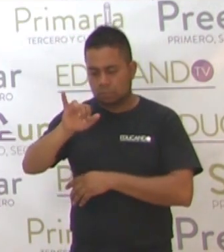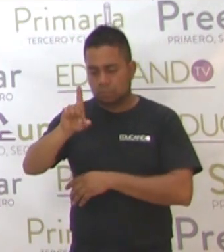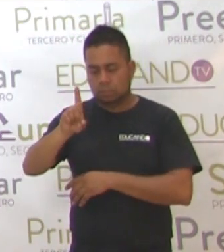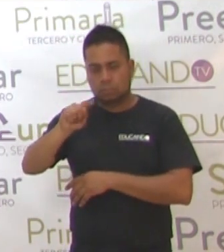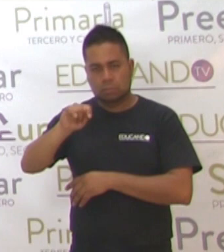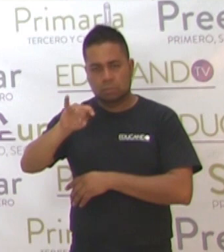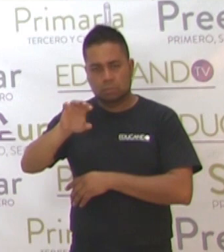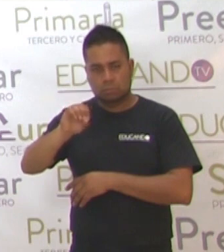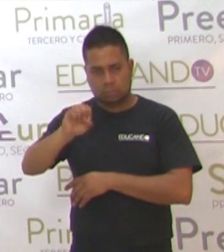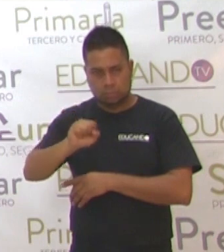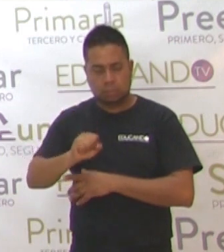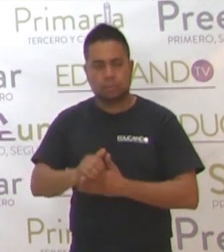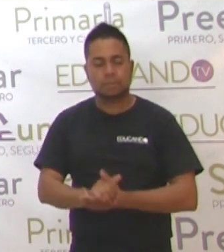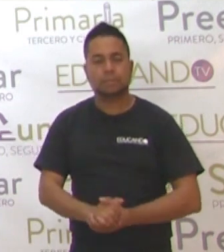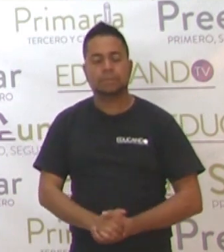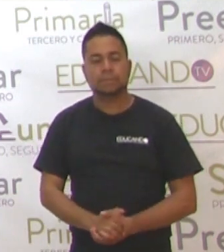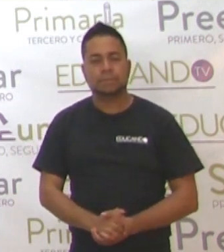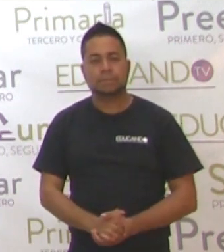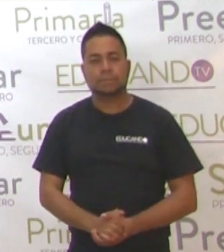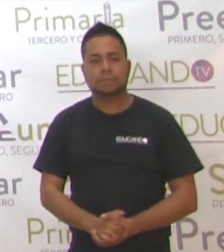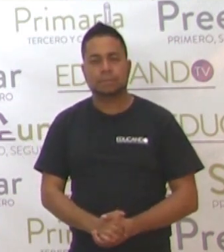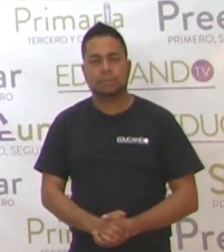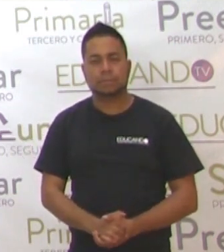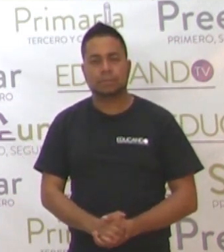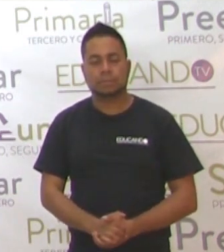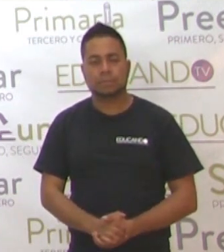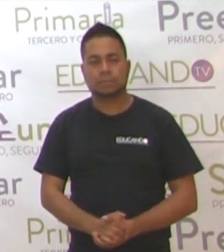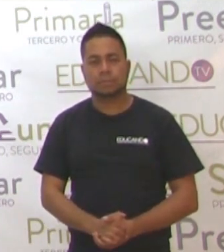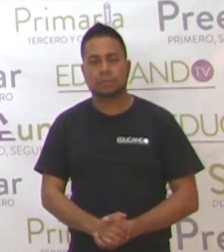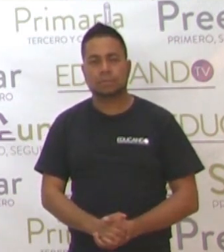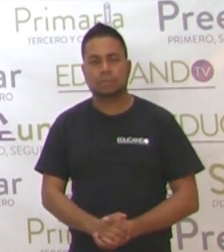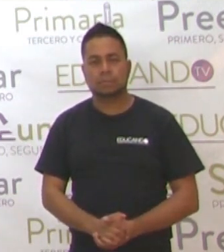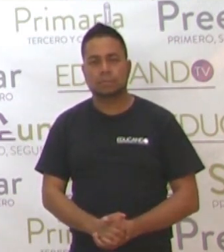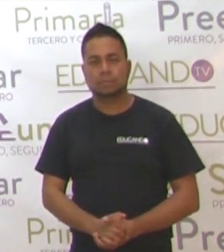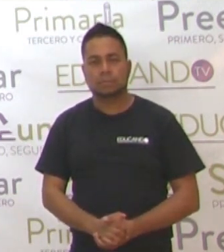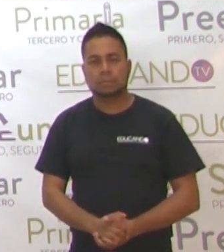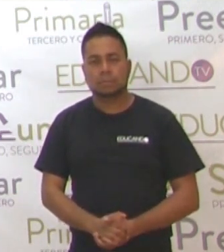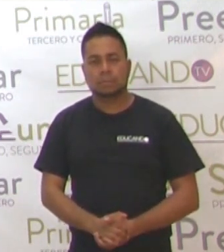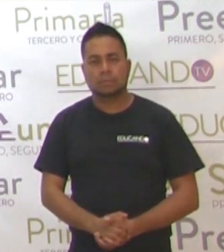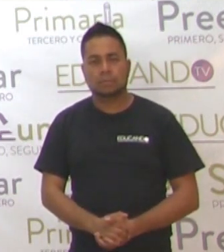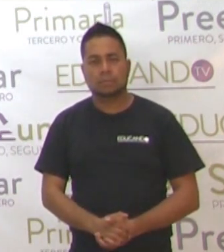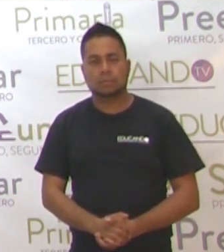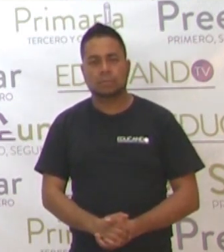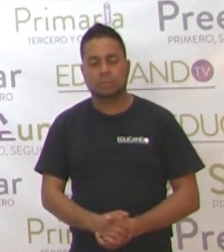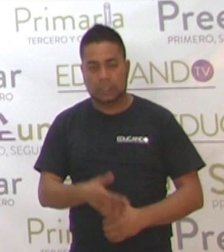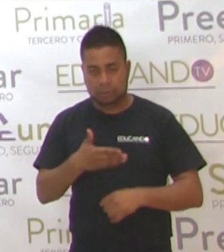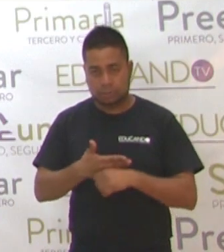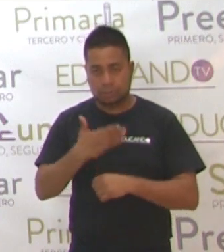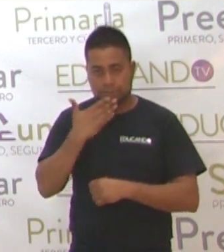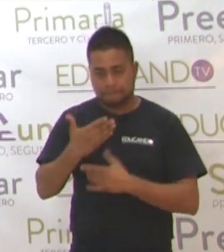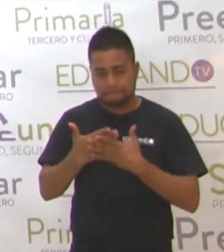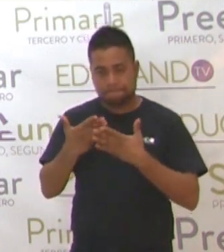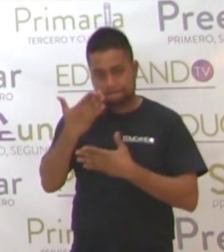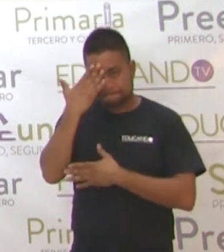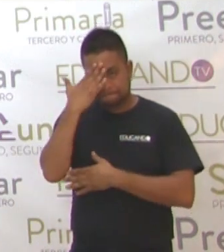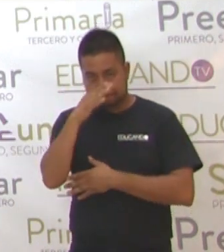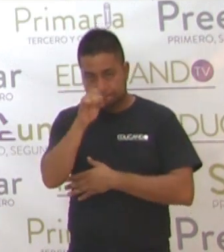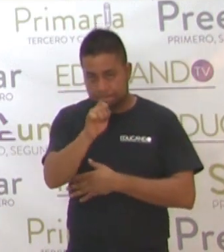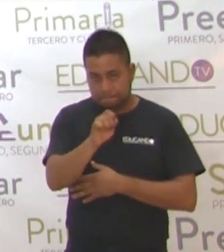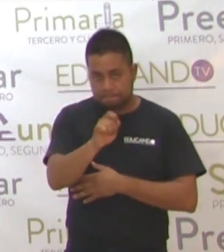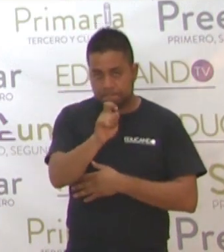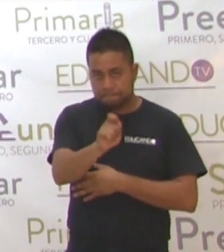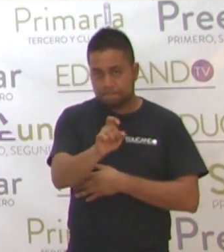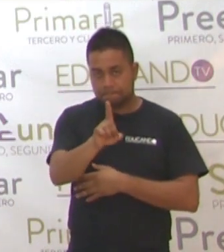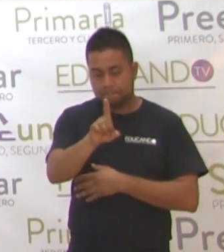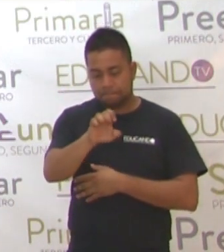niños y ahora ya conocemos lo que son la identificación de eric ticos en